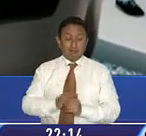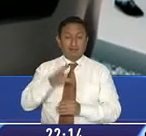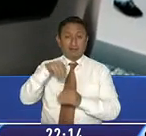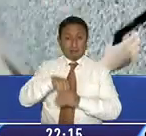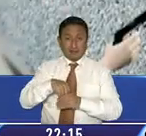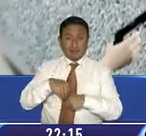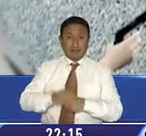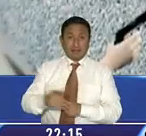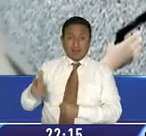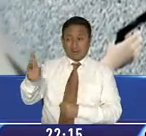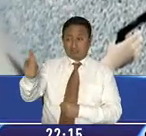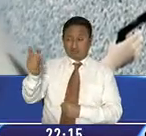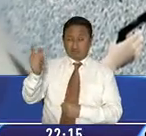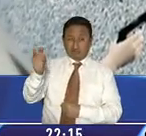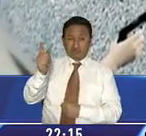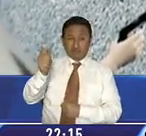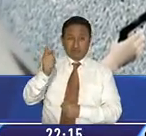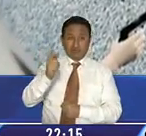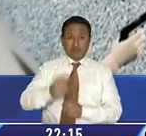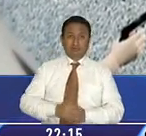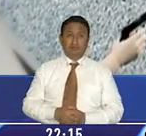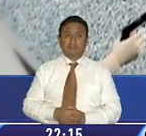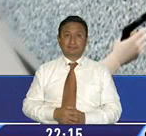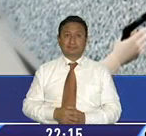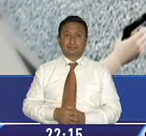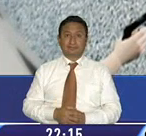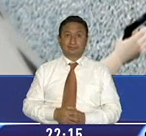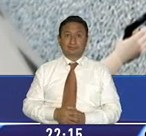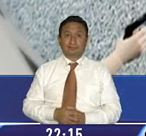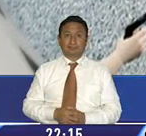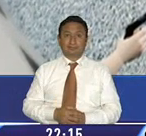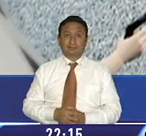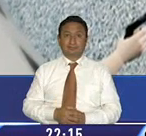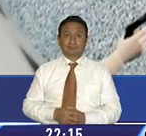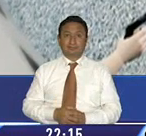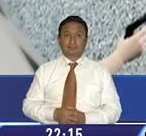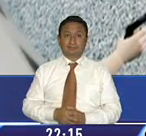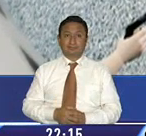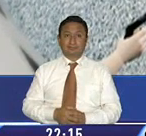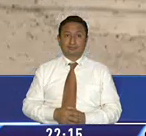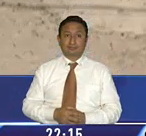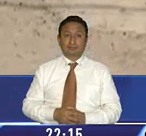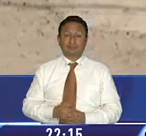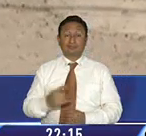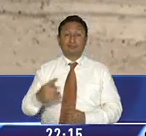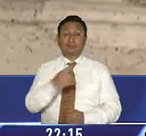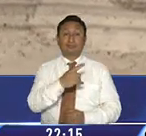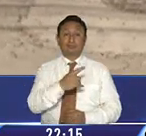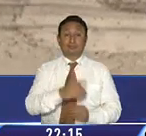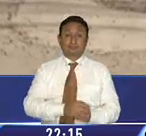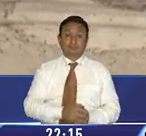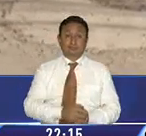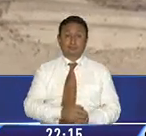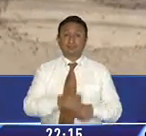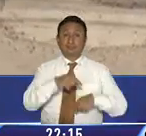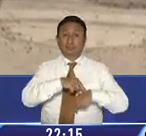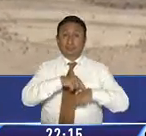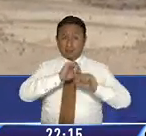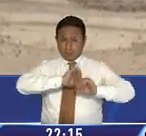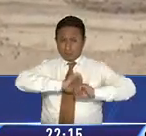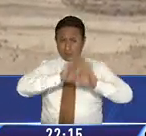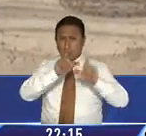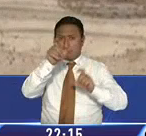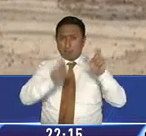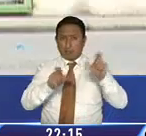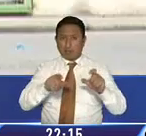de la camioneta proceden a realizar disparos en contra de la humanidad de estas personas. A esa hora de la madrugada, los moradores procedieron